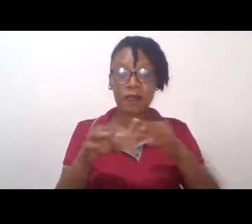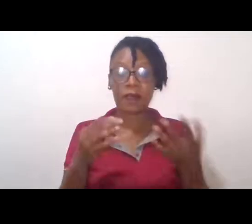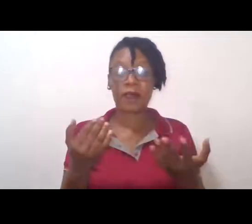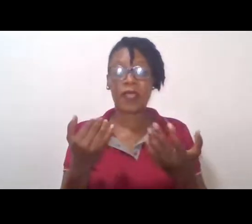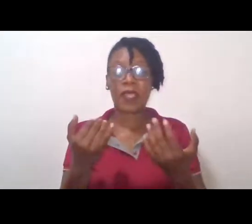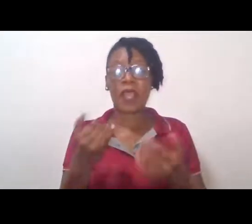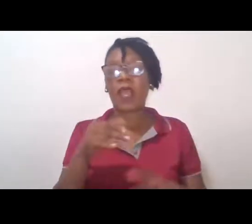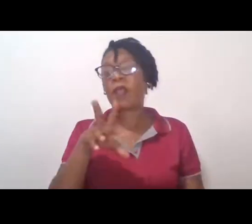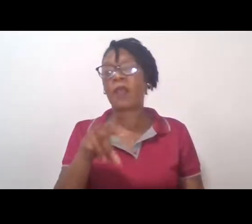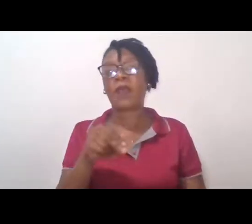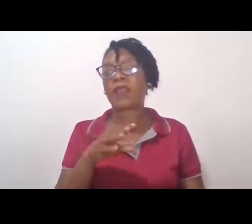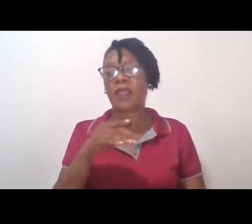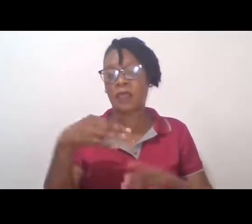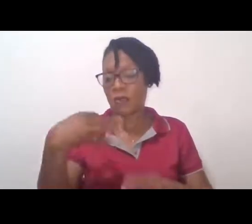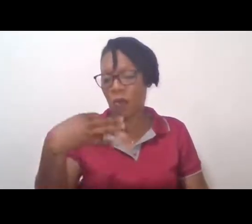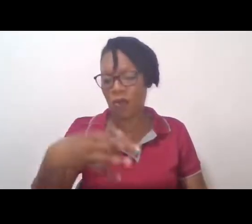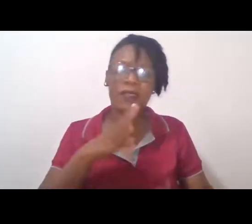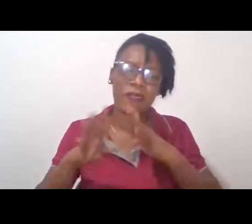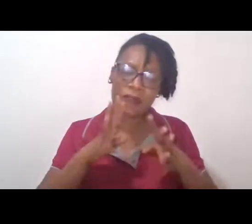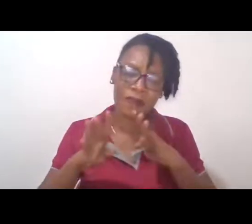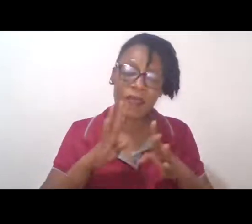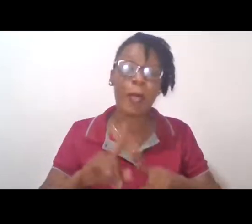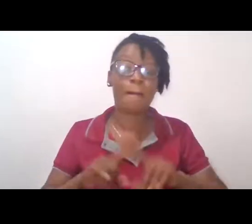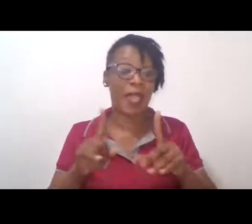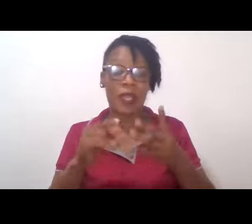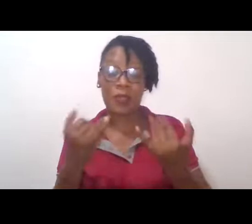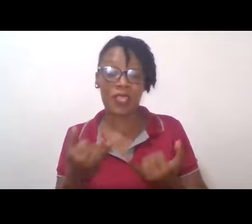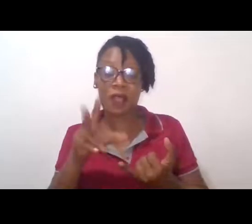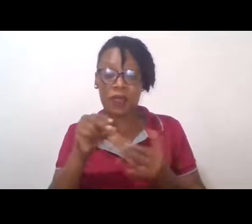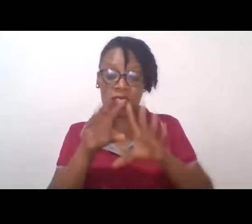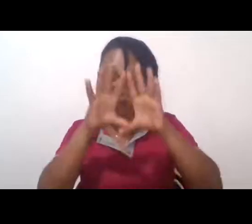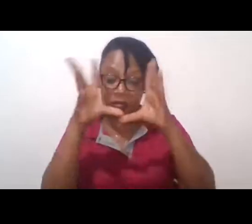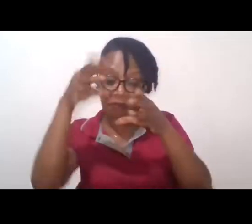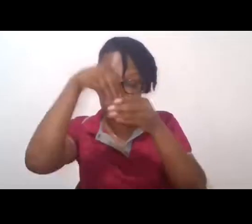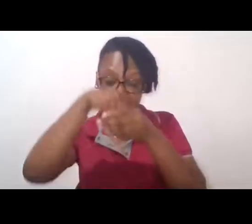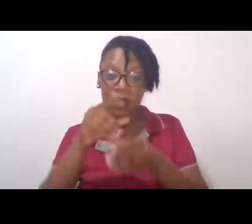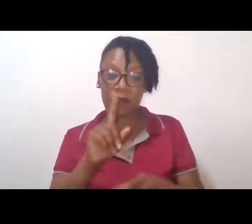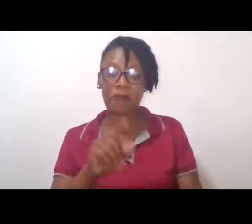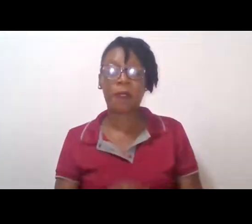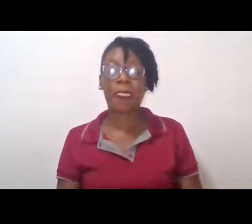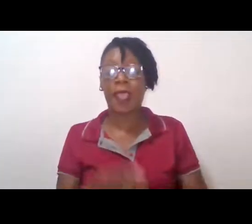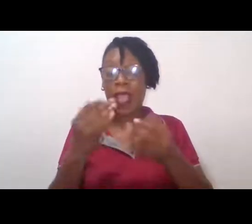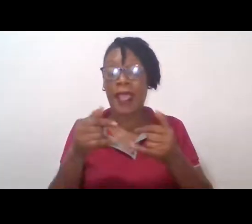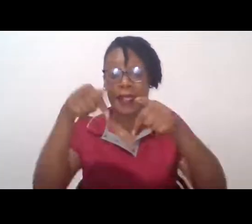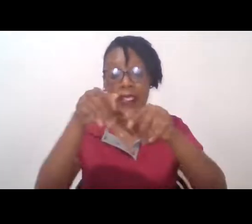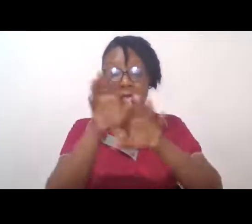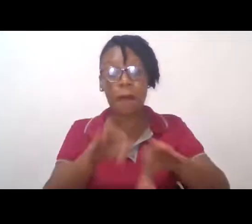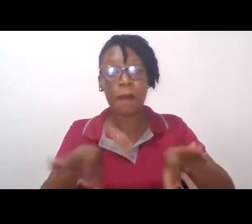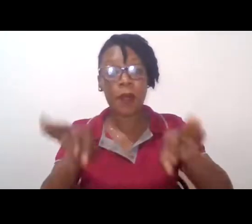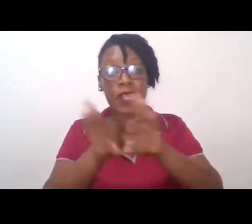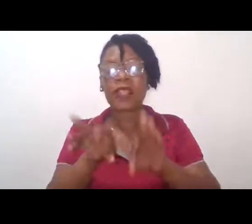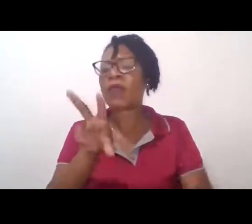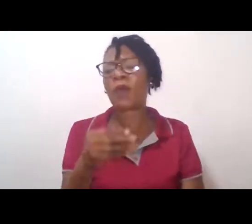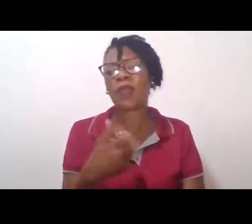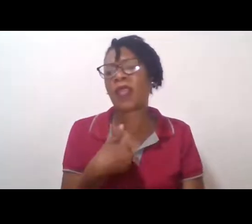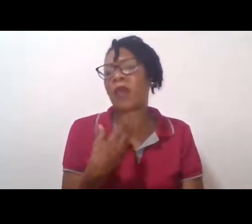pasa todos los días converse, pero ya no está dentro de su caparazón. Yo creo que aquí lo importante es, primero, no les tengamos miedo al hecho de que